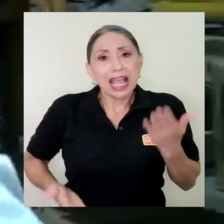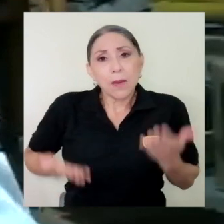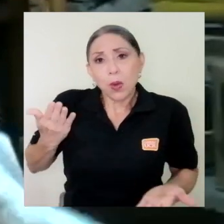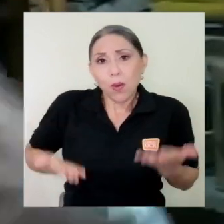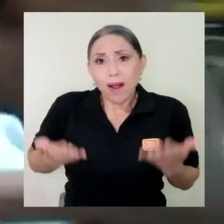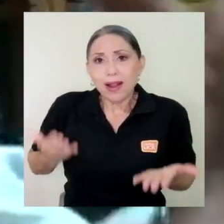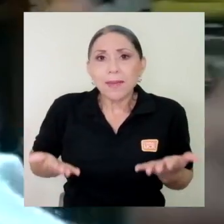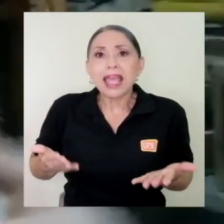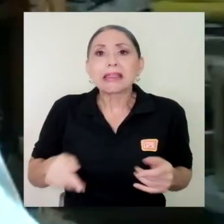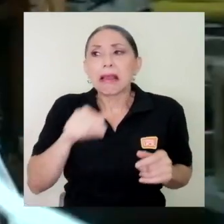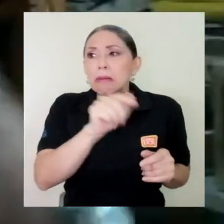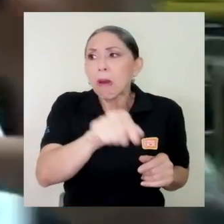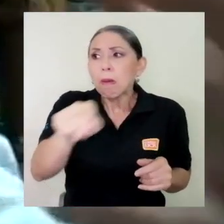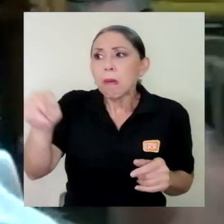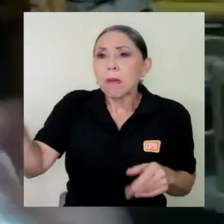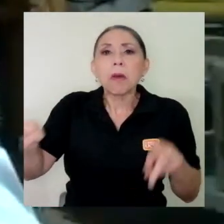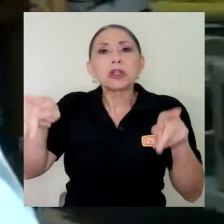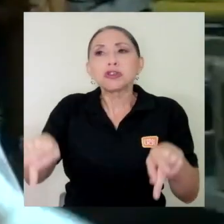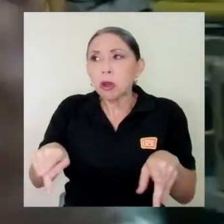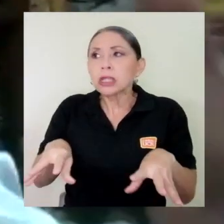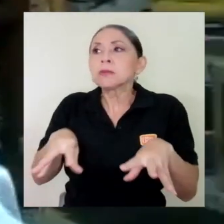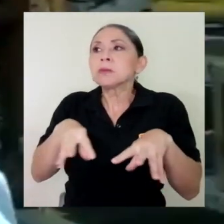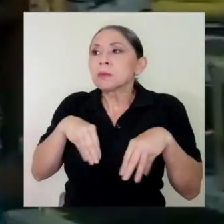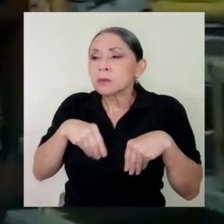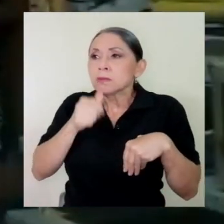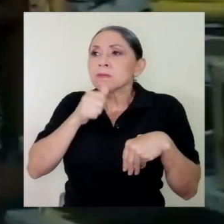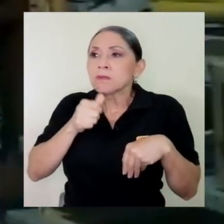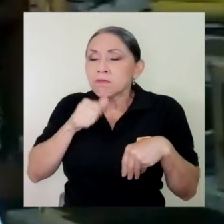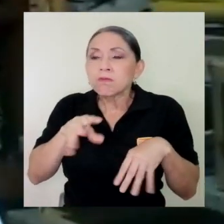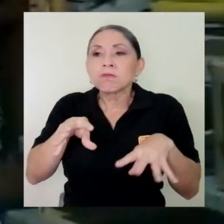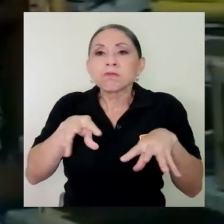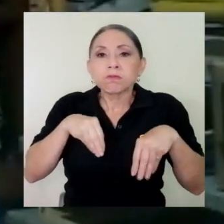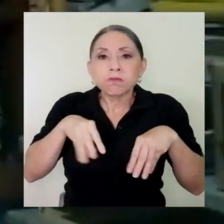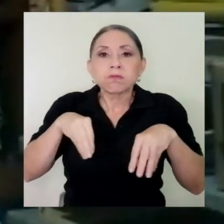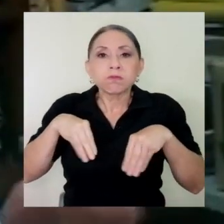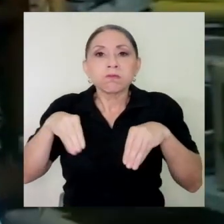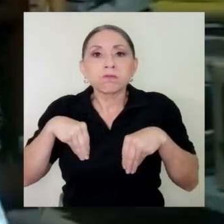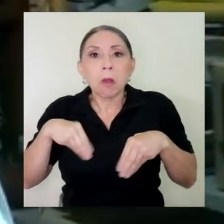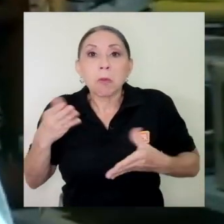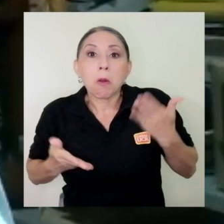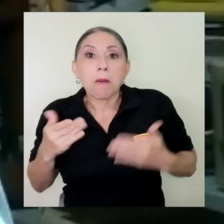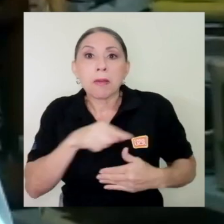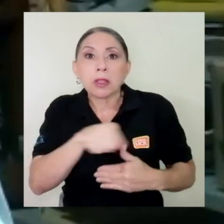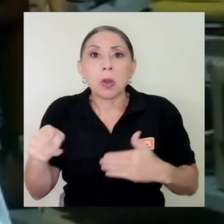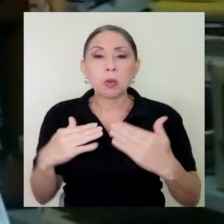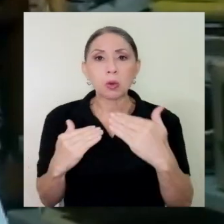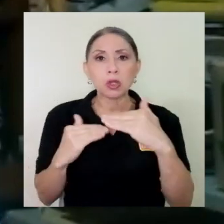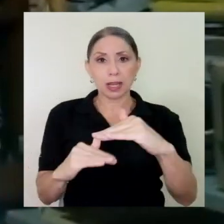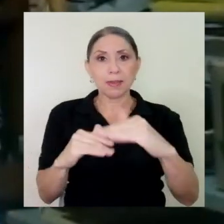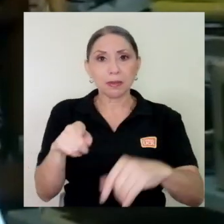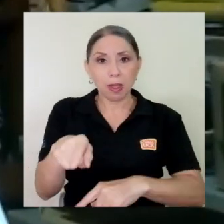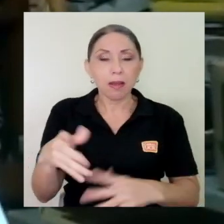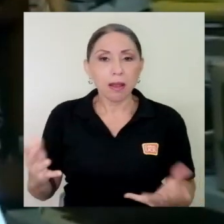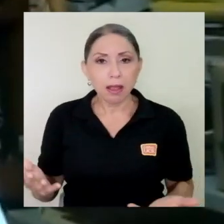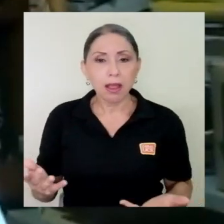ese colchón de tolerancia y de condescendencia y de aceptación incondicional tenía un límite temporal,